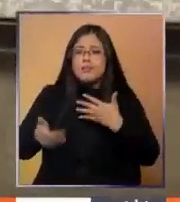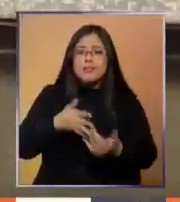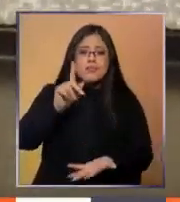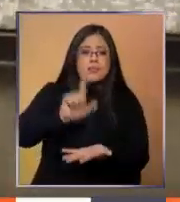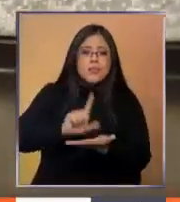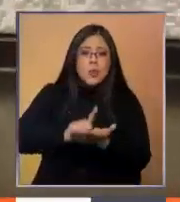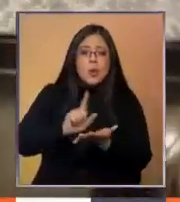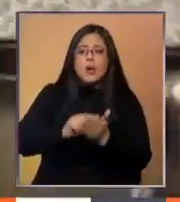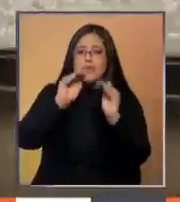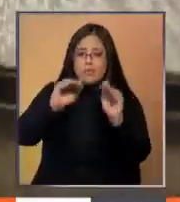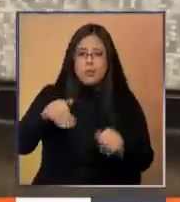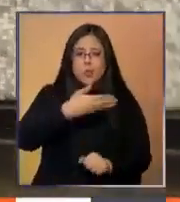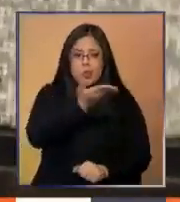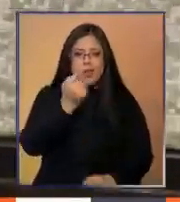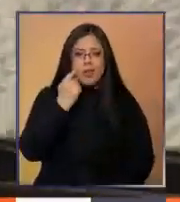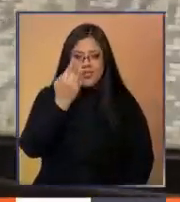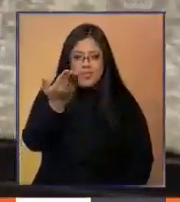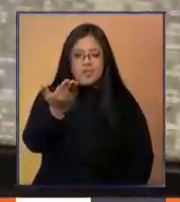como este.